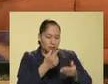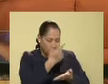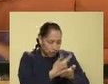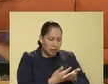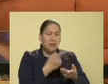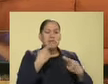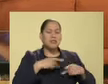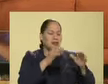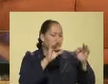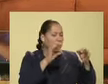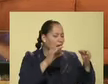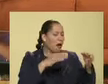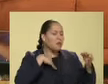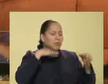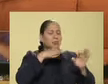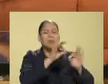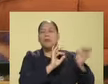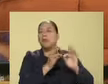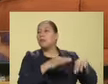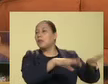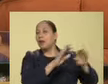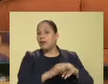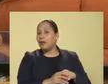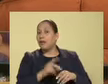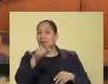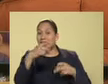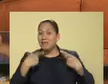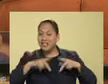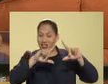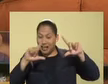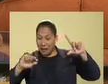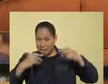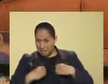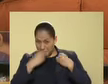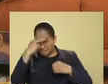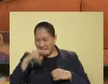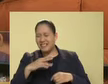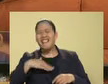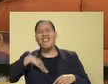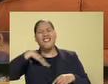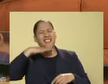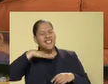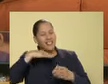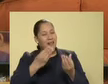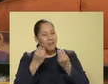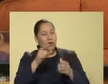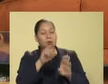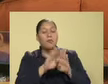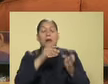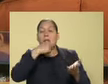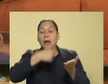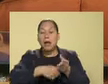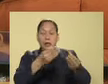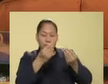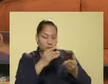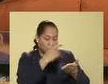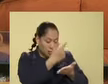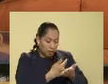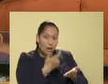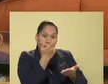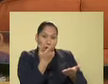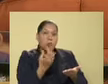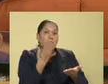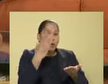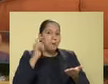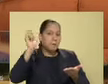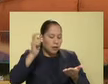hace. Parece la que mayoría de los ni lo mexicanos, pelan. desafortunadamente, no hacen caso a sus estados de cuenta. Entonces,